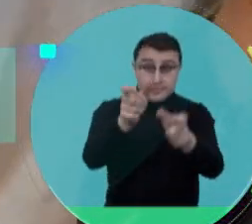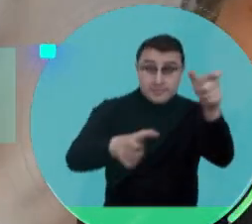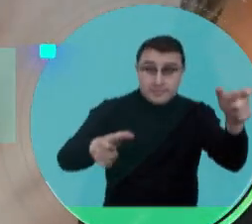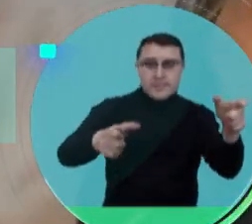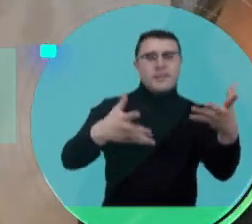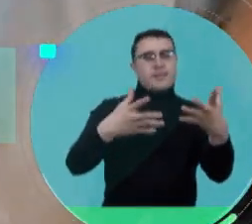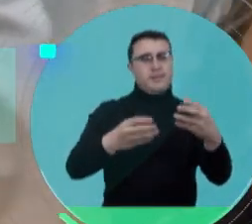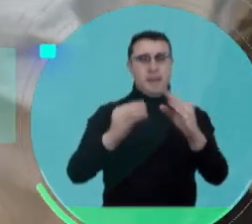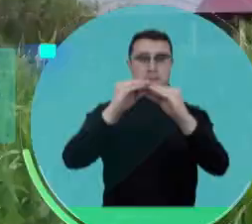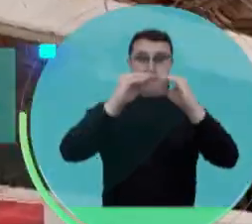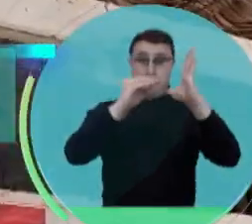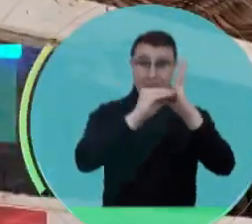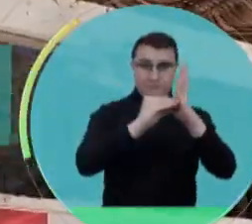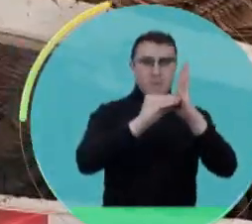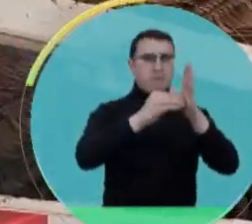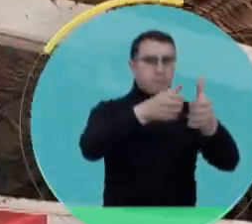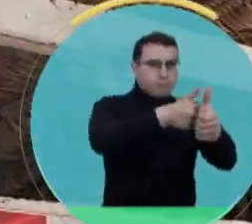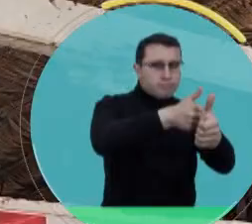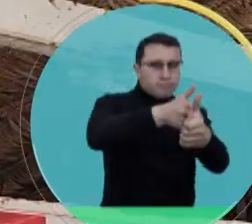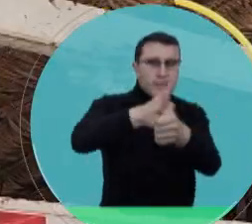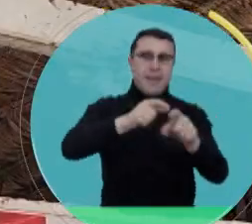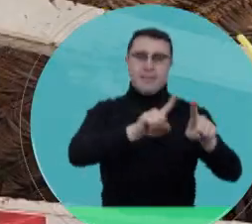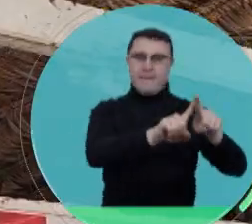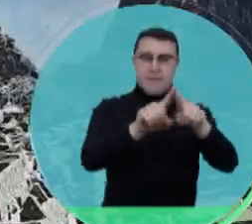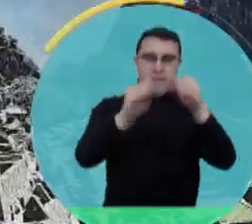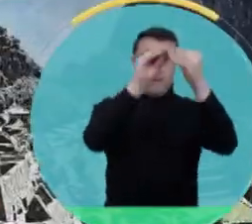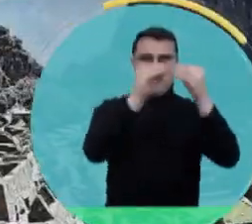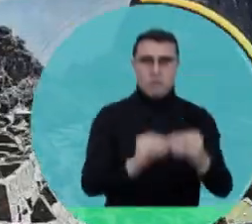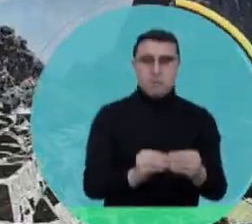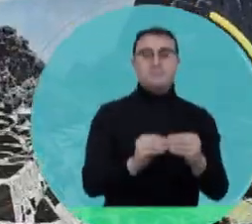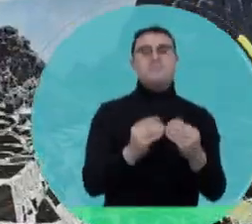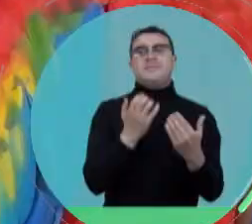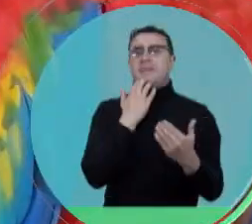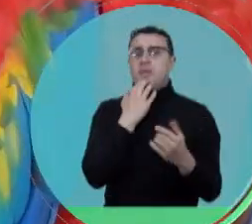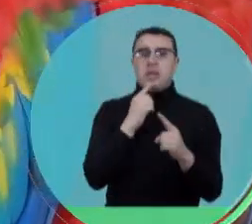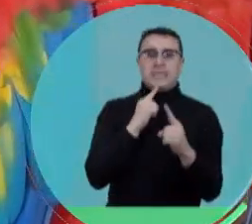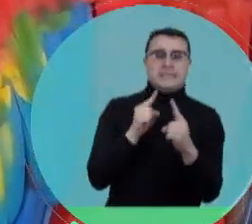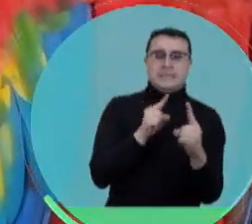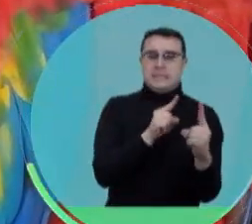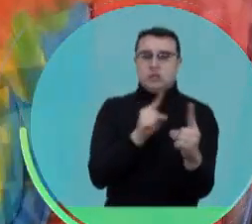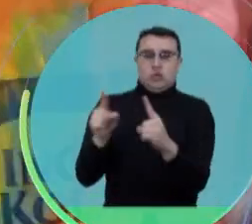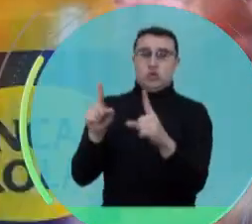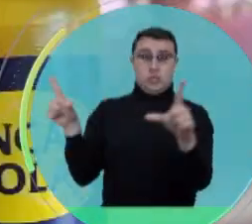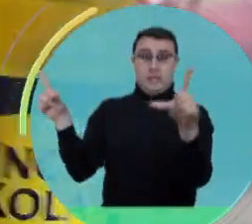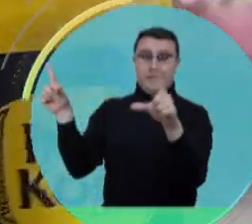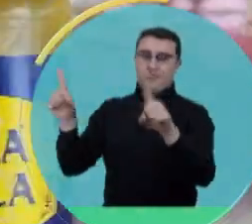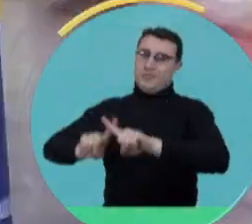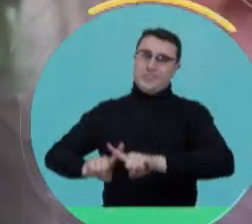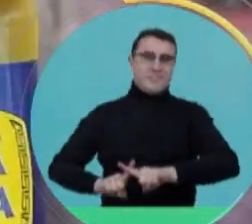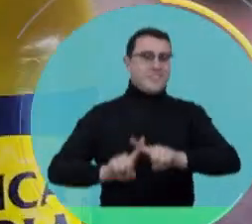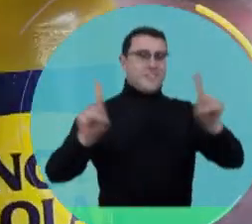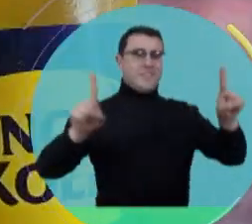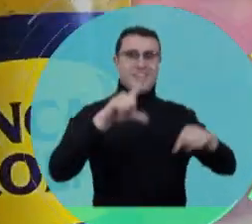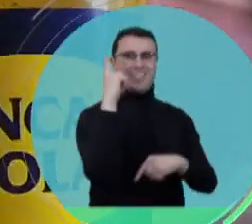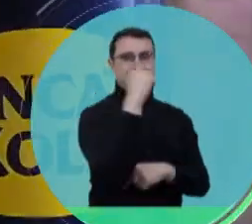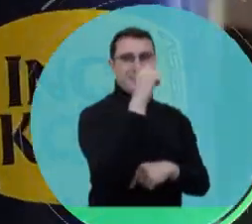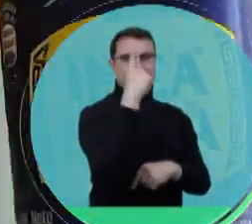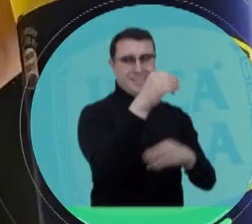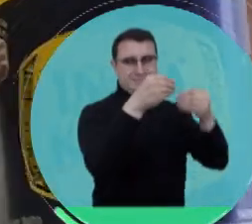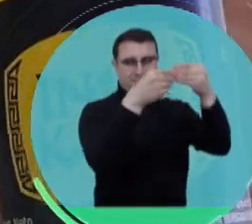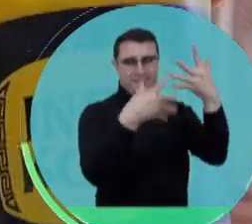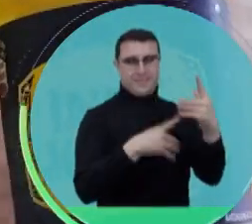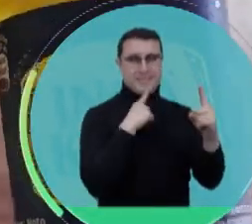las personas que cada plataforma funciona de una manera diferente no es los mismos las narrativas como tal para televisión que las narrativas